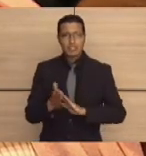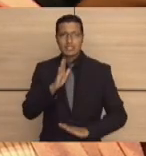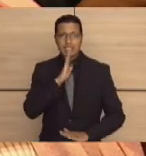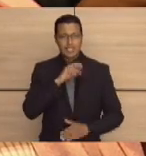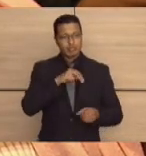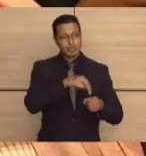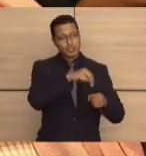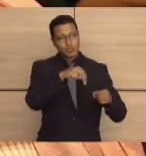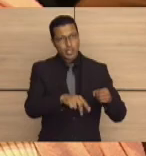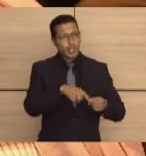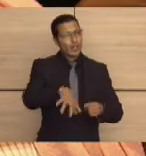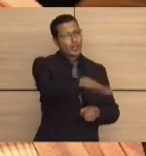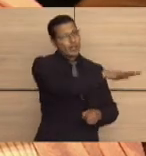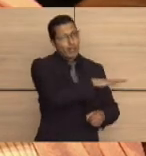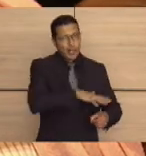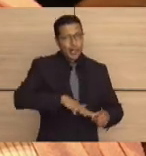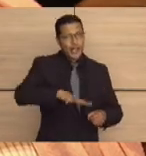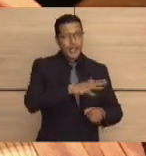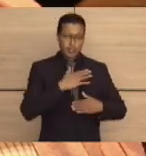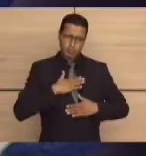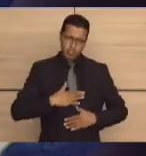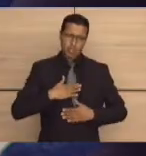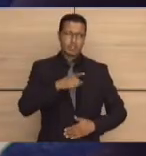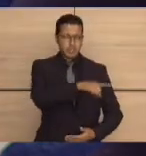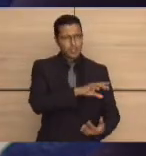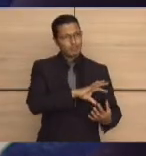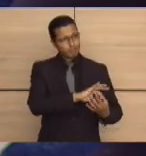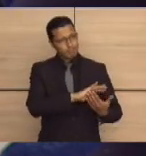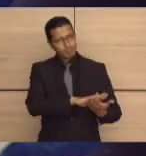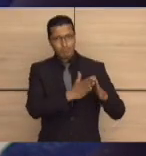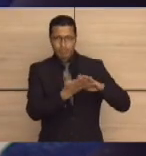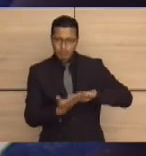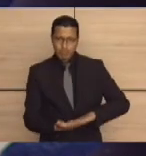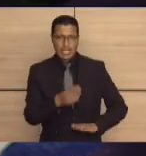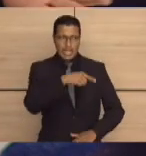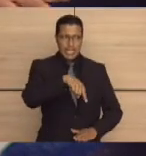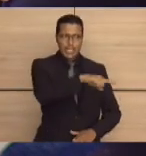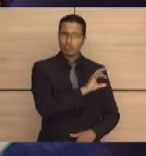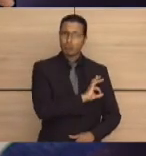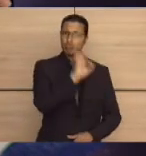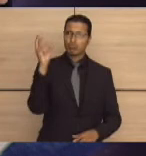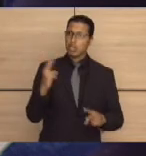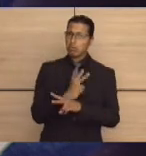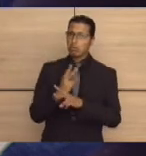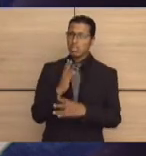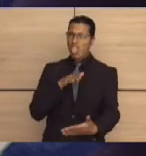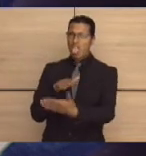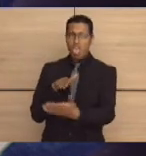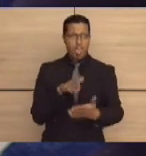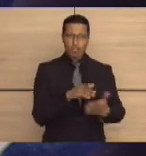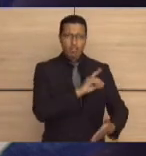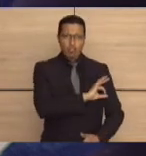los ciudadanos pacíficos, que son los únicos que saben hacer la paz, los que nunca han usado violencia contra nadie y que están